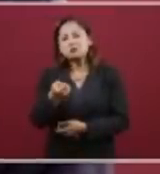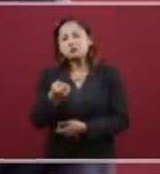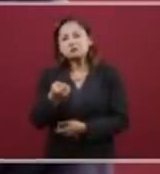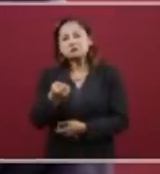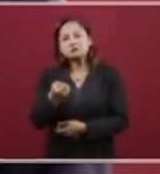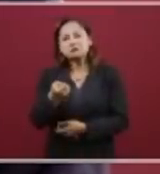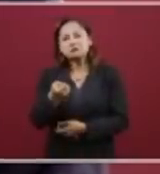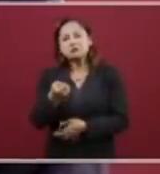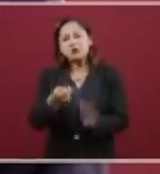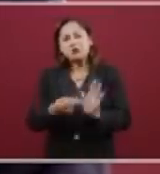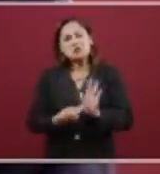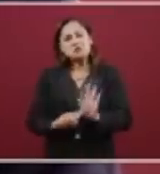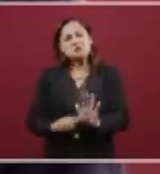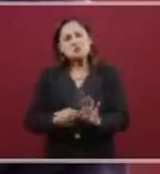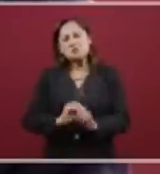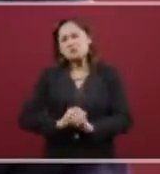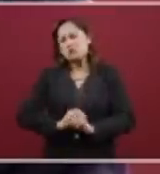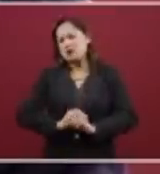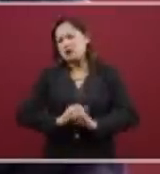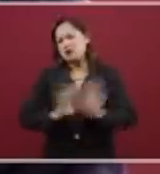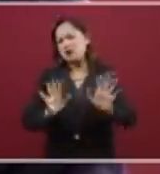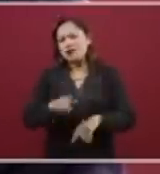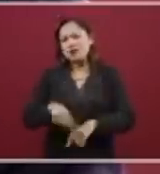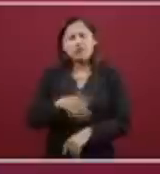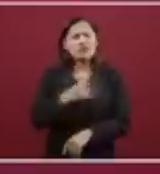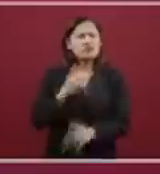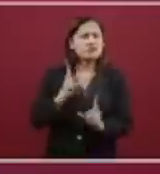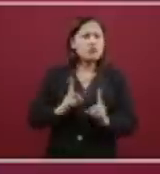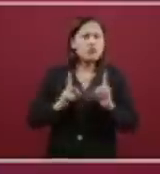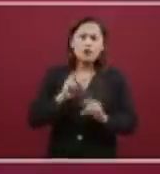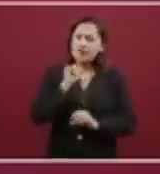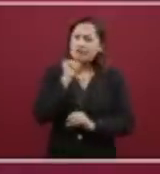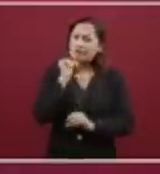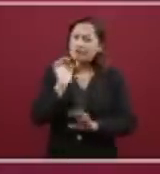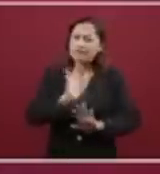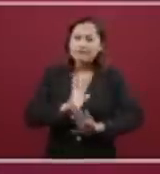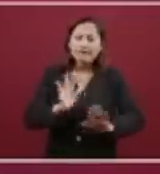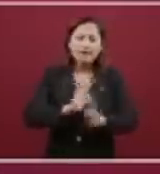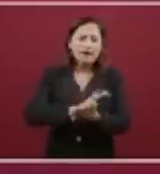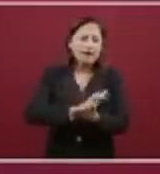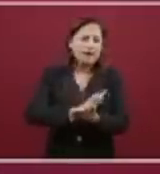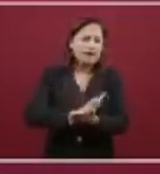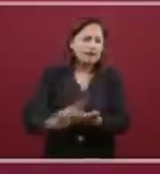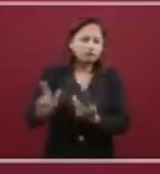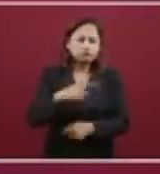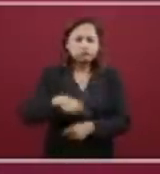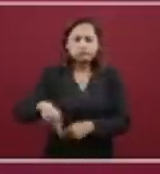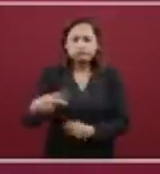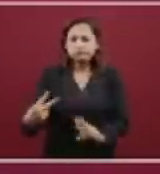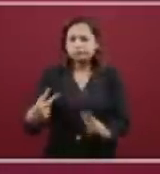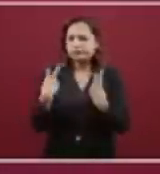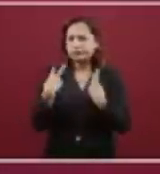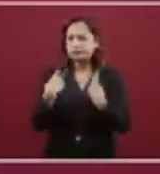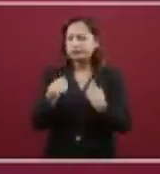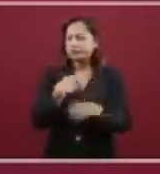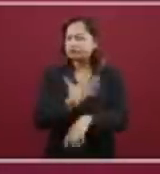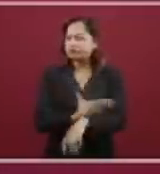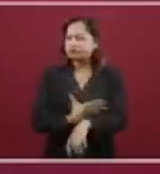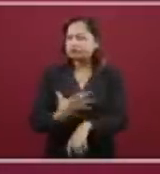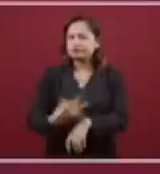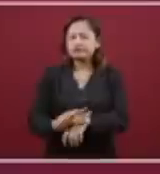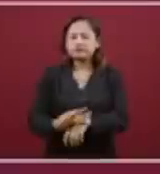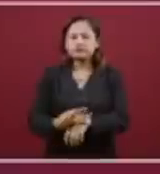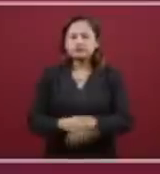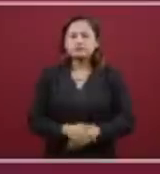que no quede ninguna duda de nuestra integridad es ser